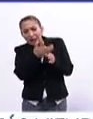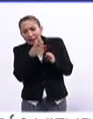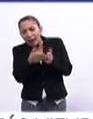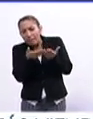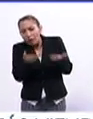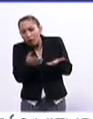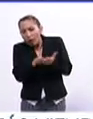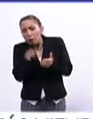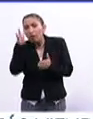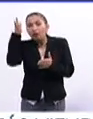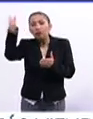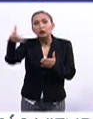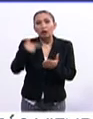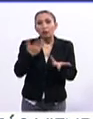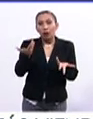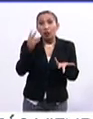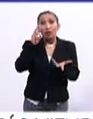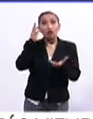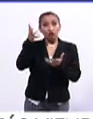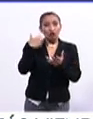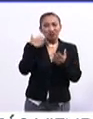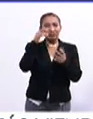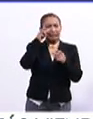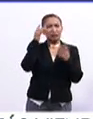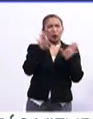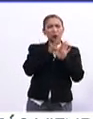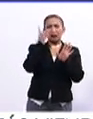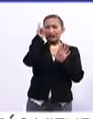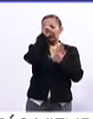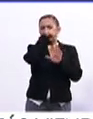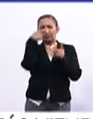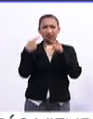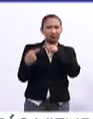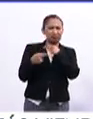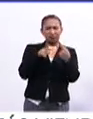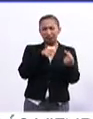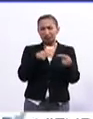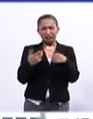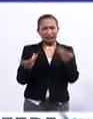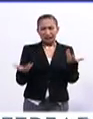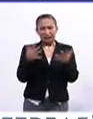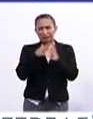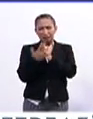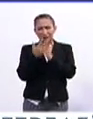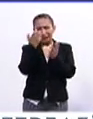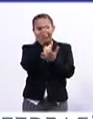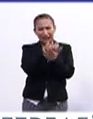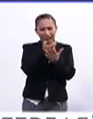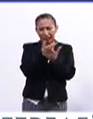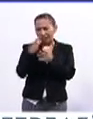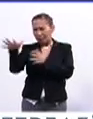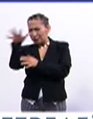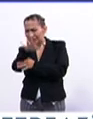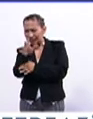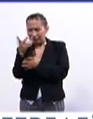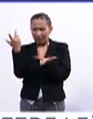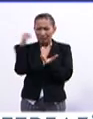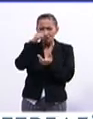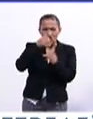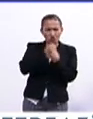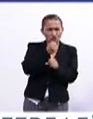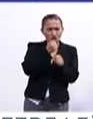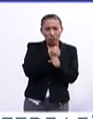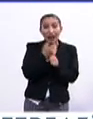en el presente no podemos vislumbrar un futuro, ¿no? Lo vemos como muy distópico por las condiciones económicas, medioambientales, de violencia y